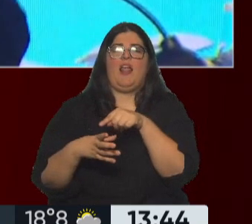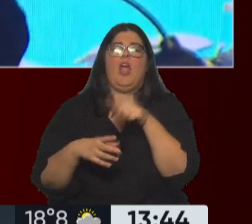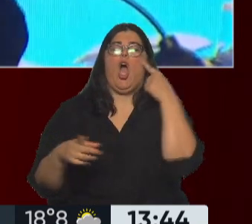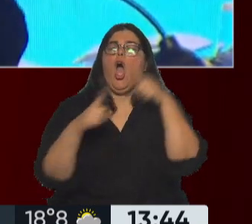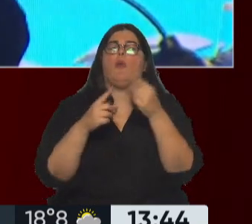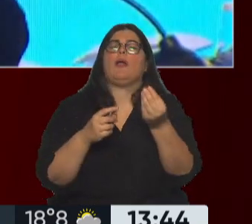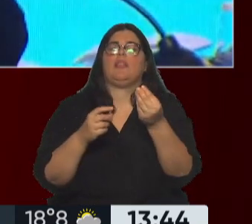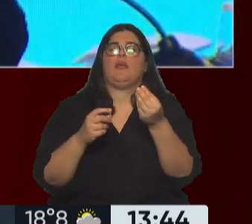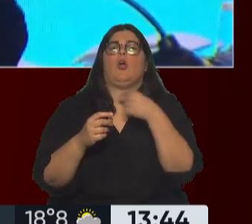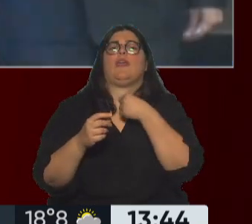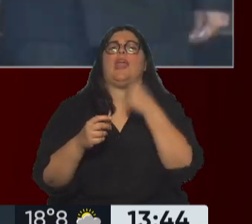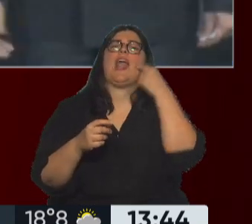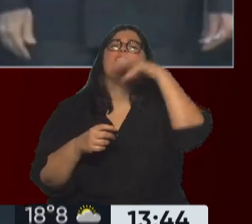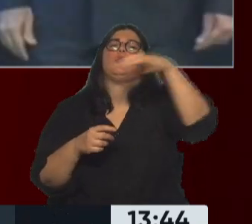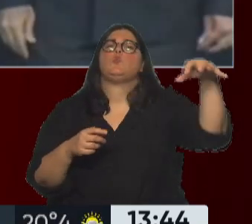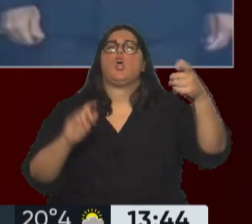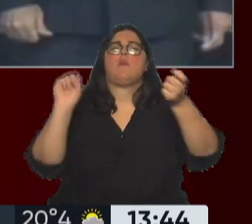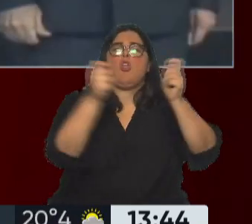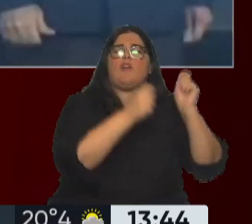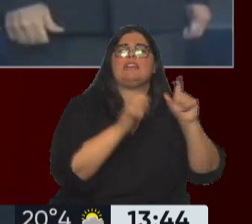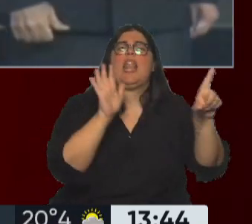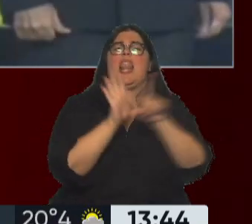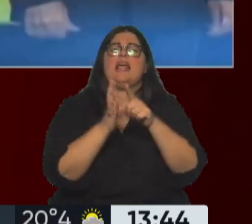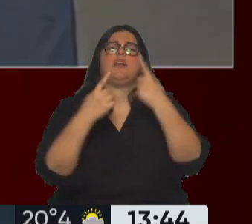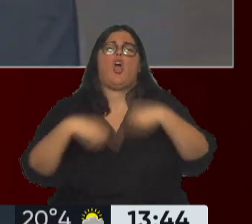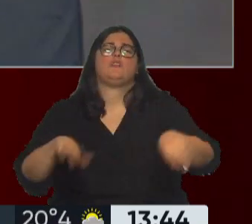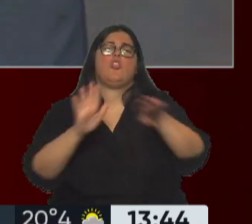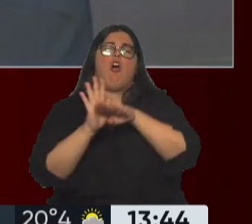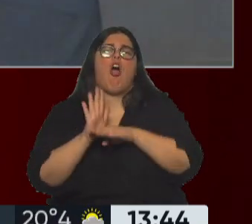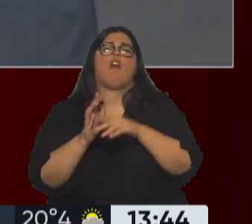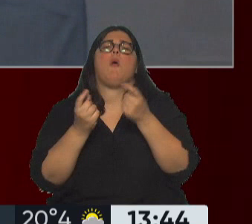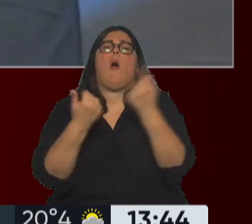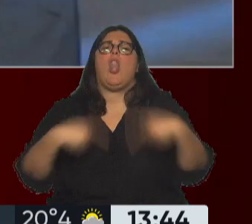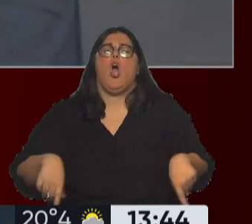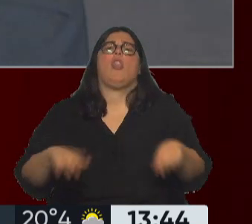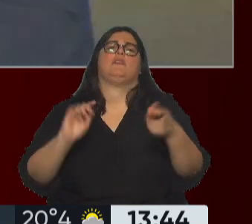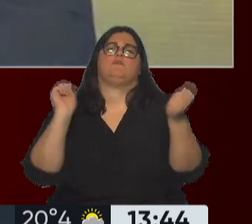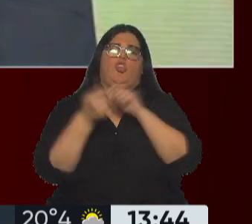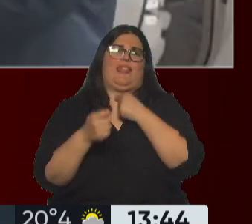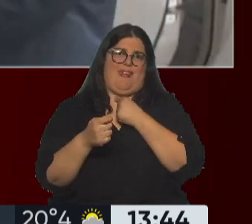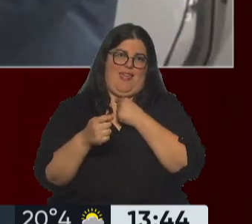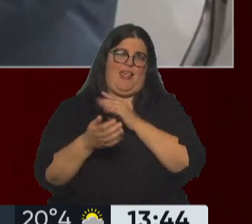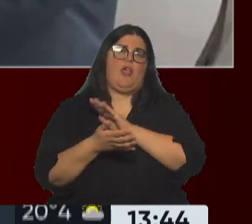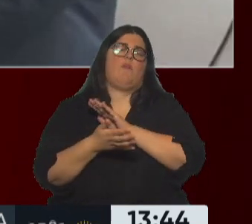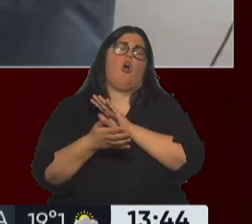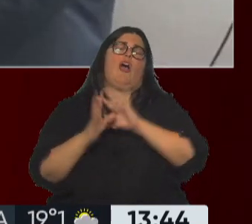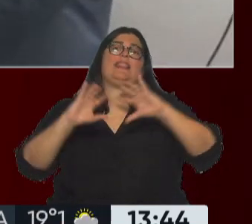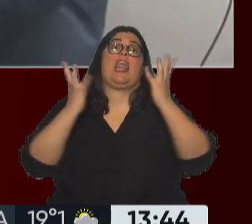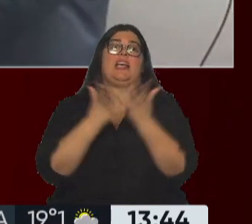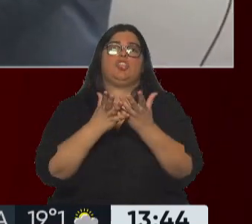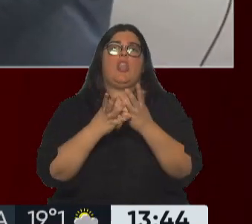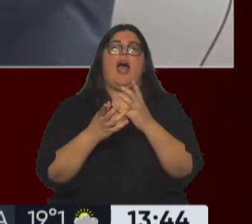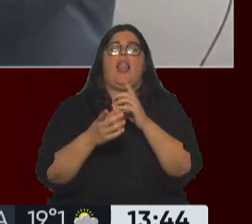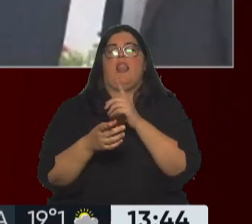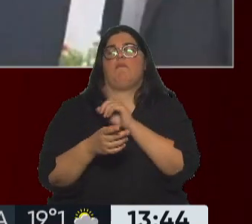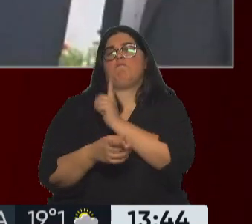transformar instituciones, normas, valores del ordenamiento político y económico internacional.